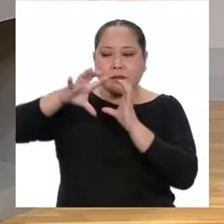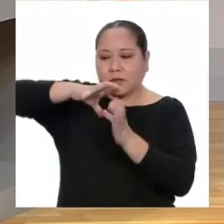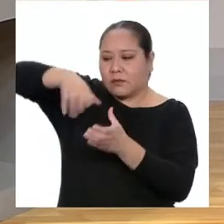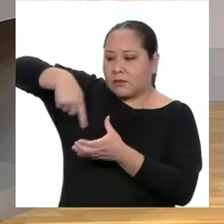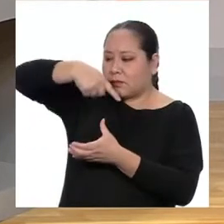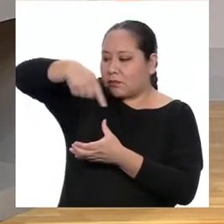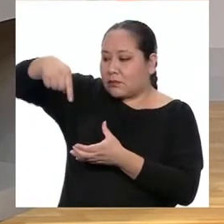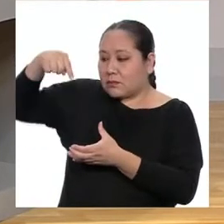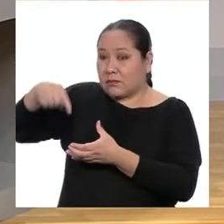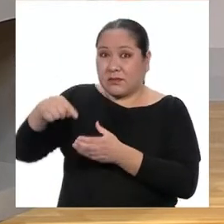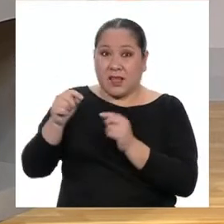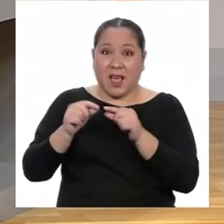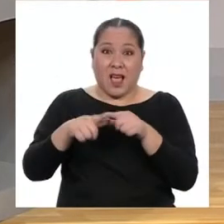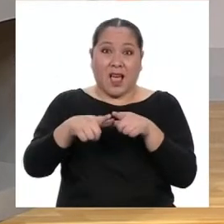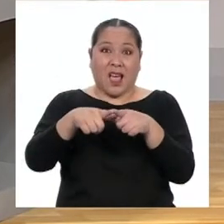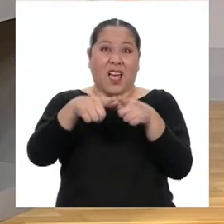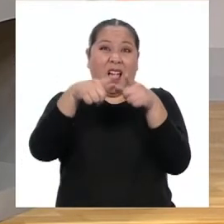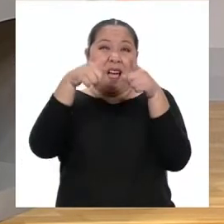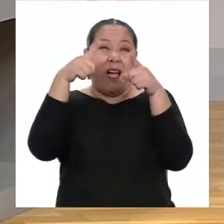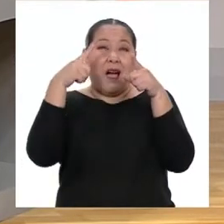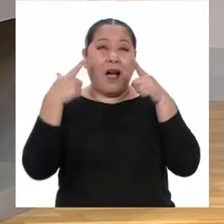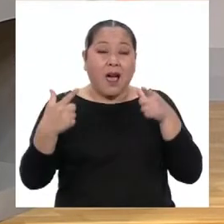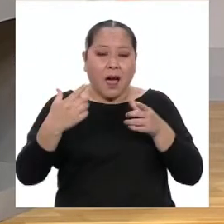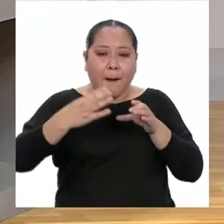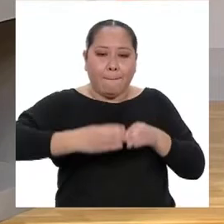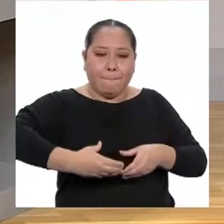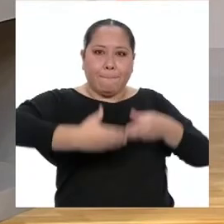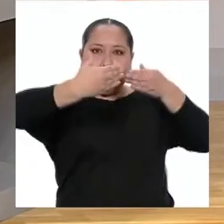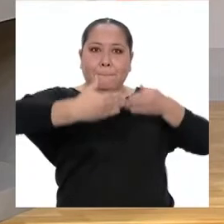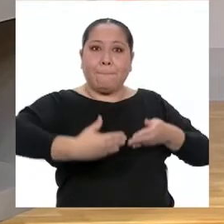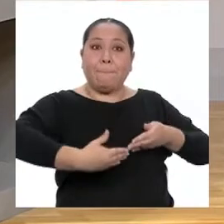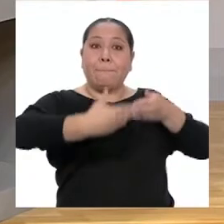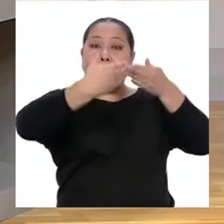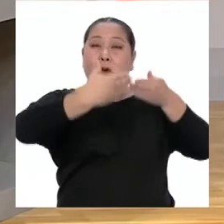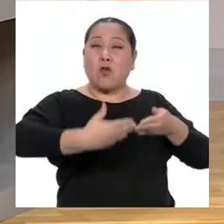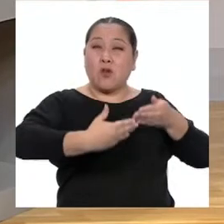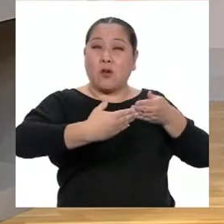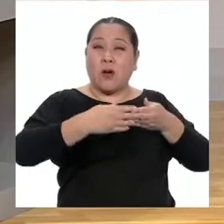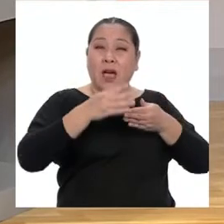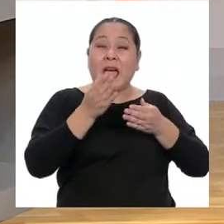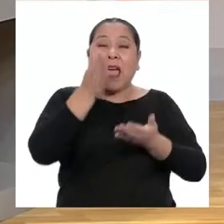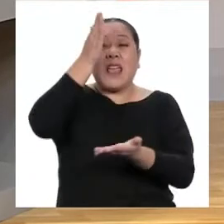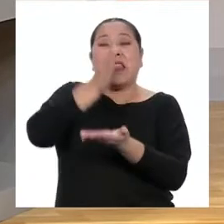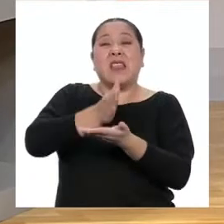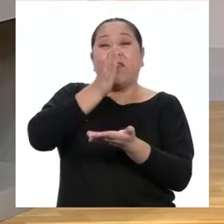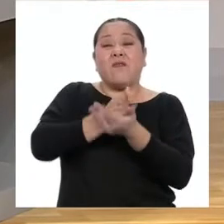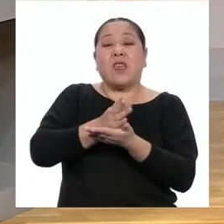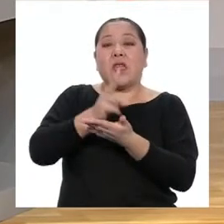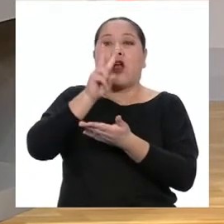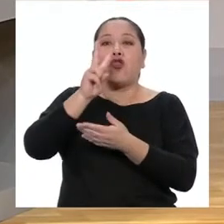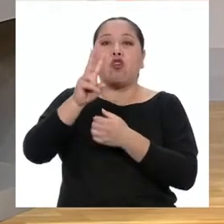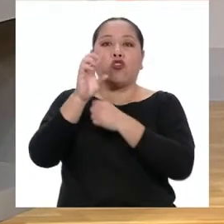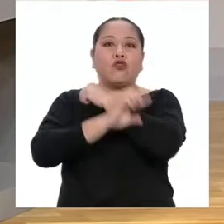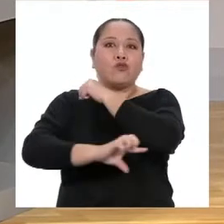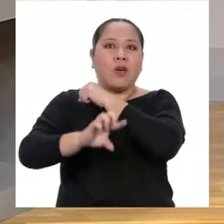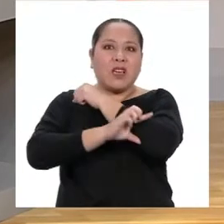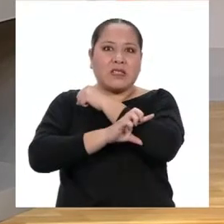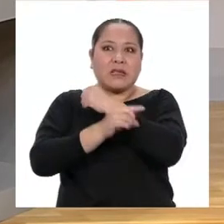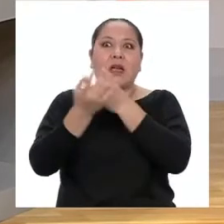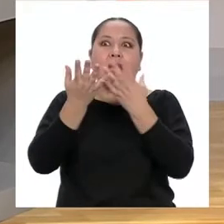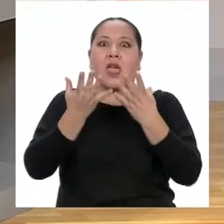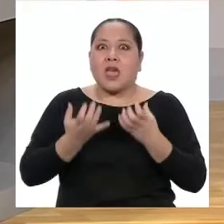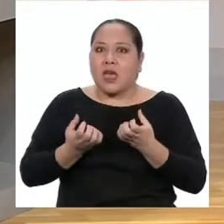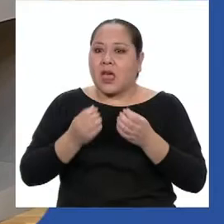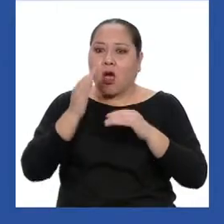gran muro que divide dos países, pero que encima hay proyección de hacer uno